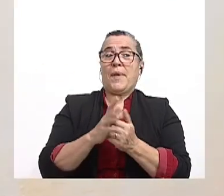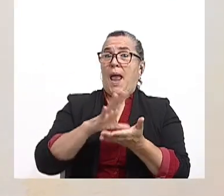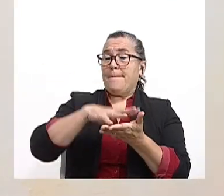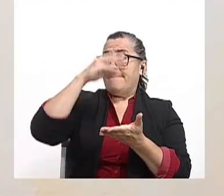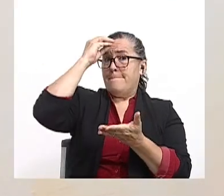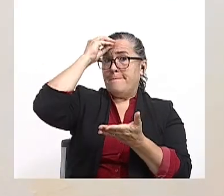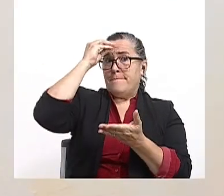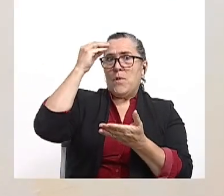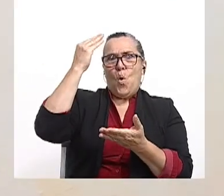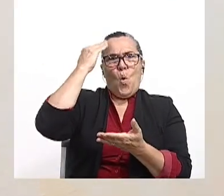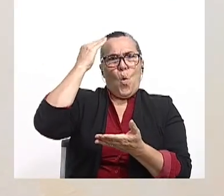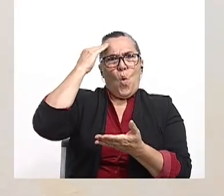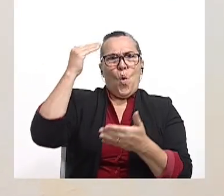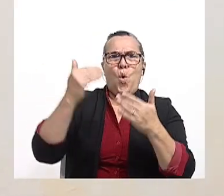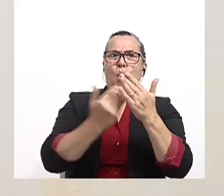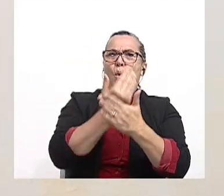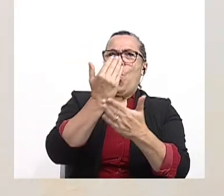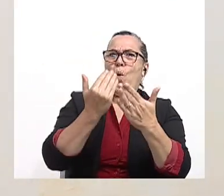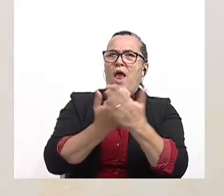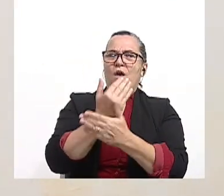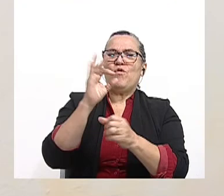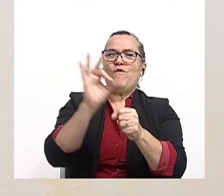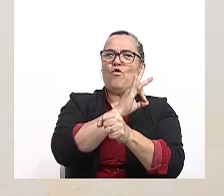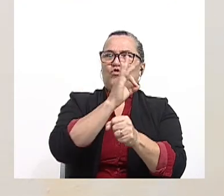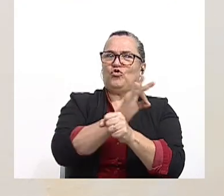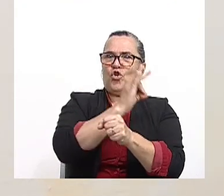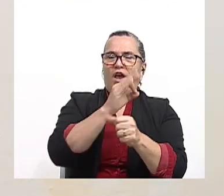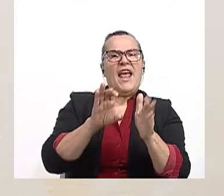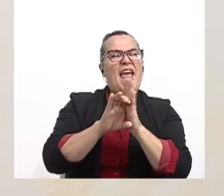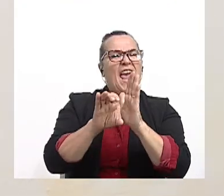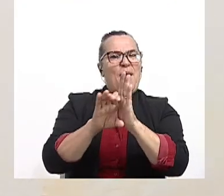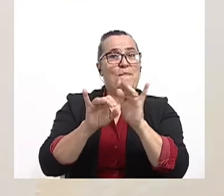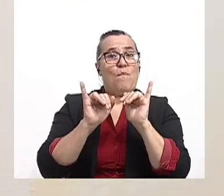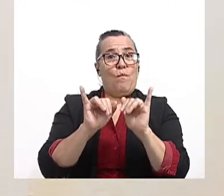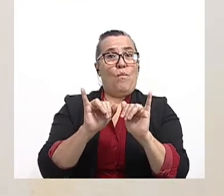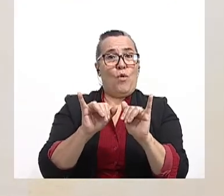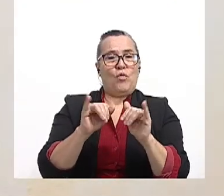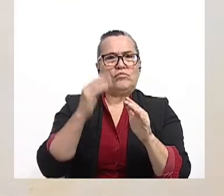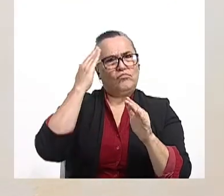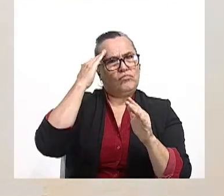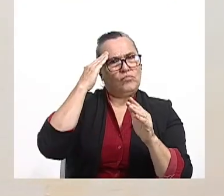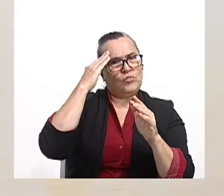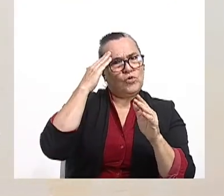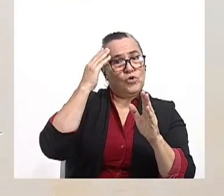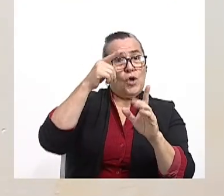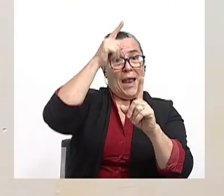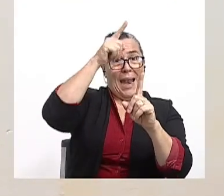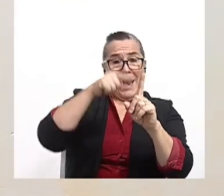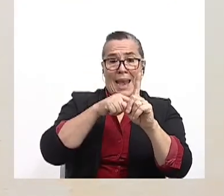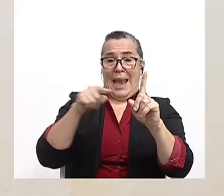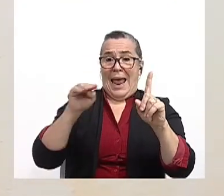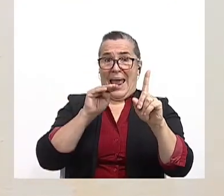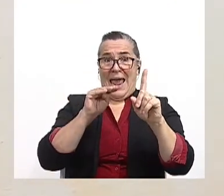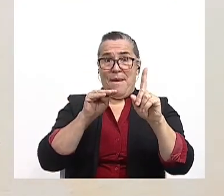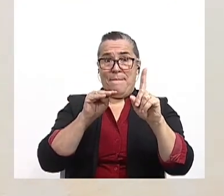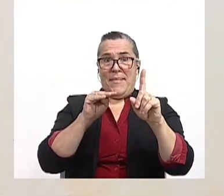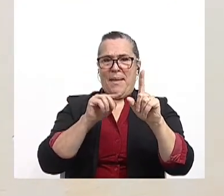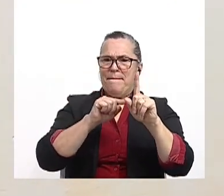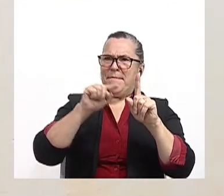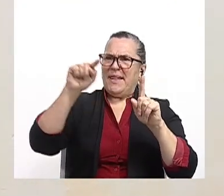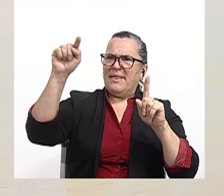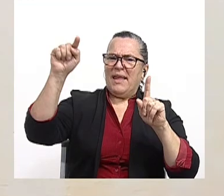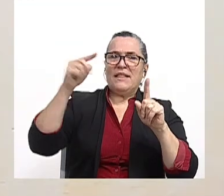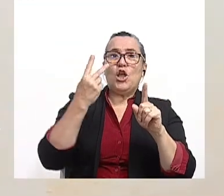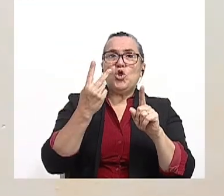Aprendí muchos conocimientos nuevos de funciones. Por ejemplo, que si conocemos la medida de la pendiente m, podemos utilizar dos